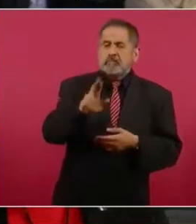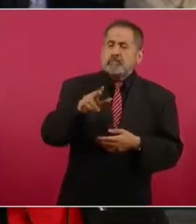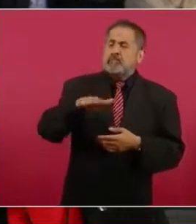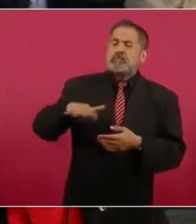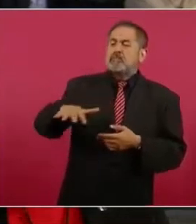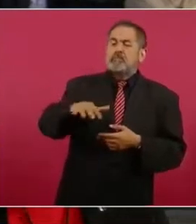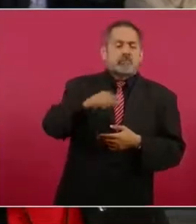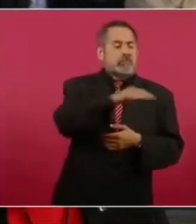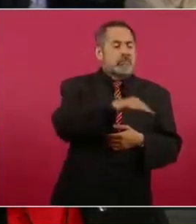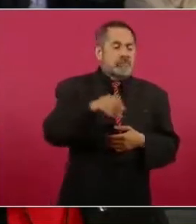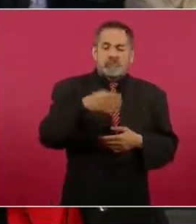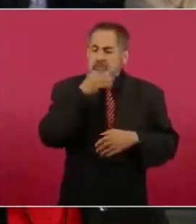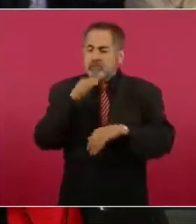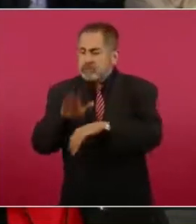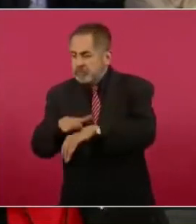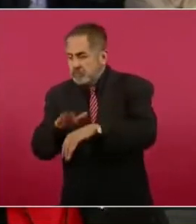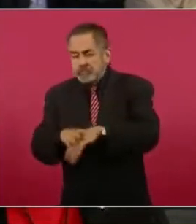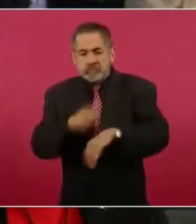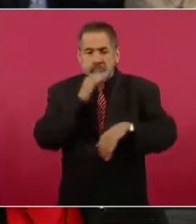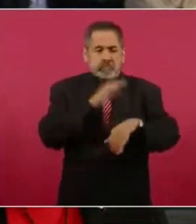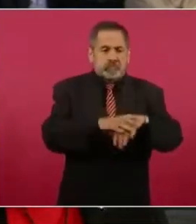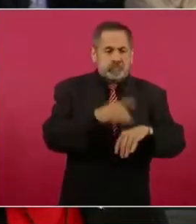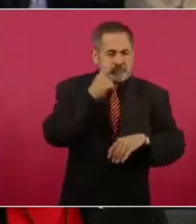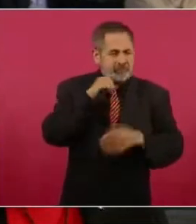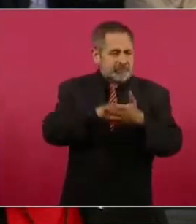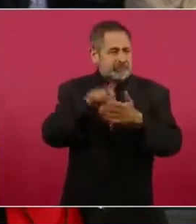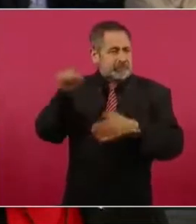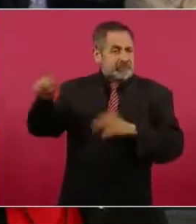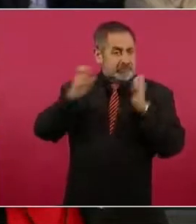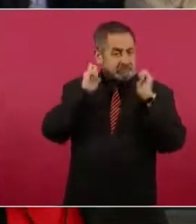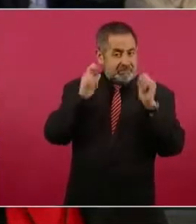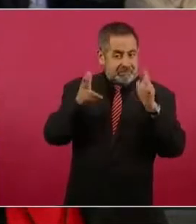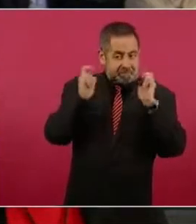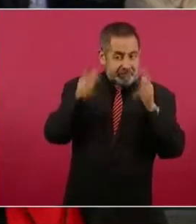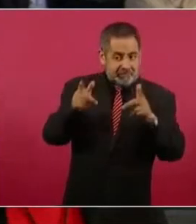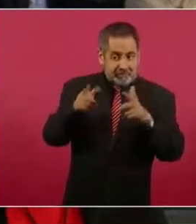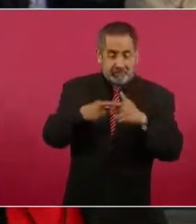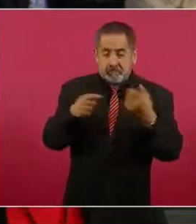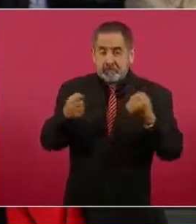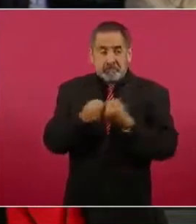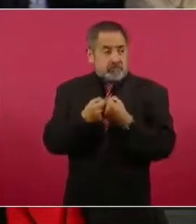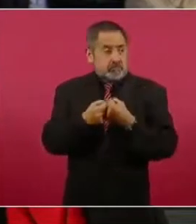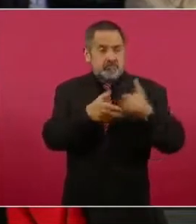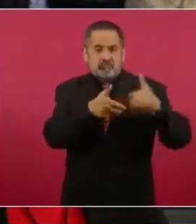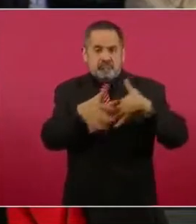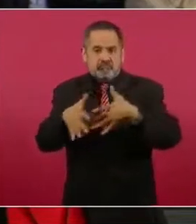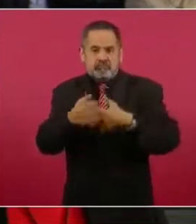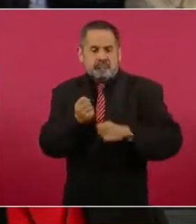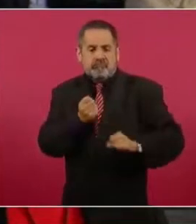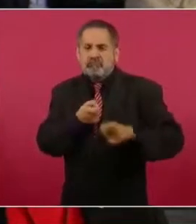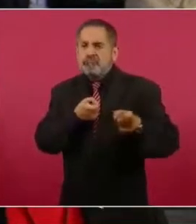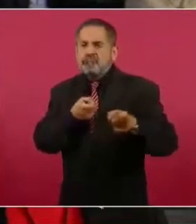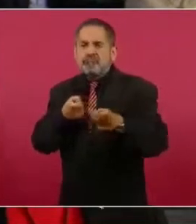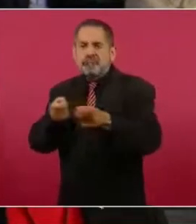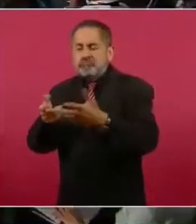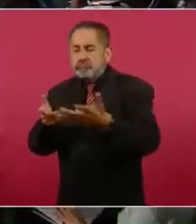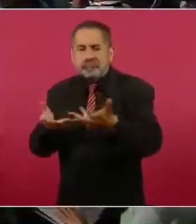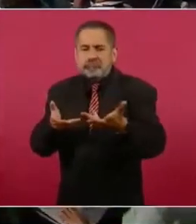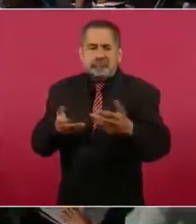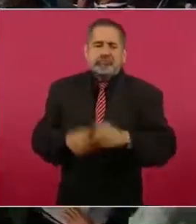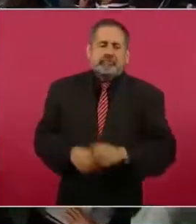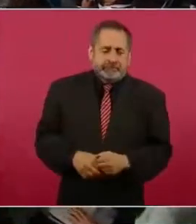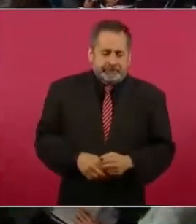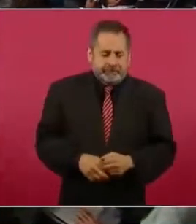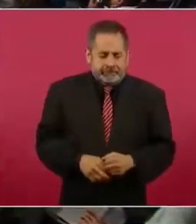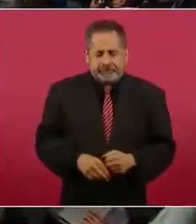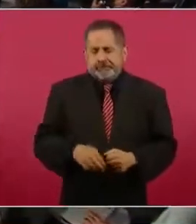estas zonas que, como se ve ayer en San Cristóbal de las Casas, pues se enfrentaron a estas horas de situaciones violentas?